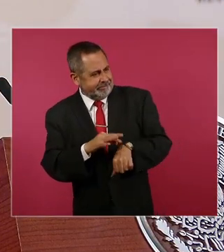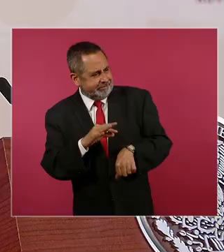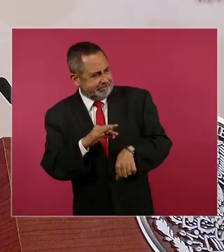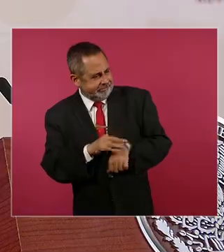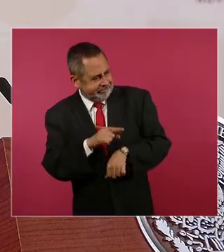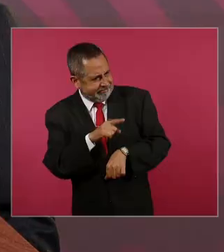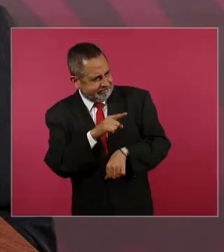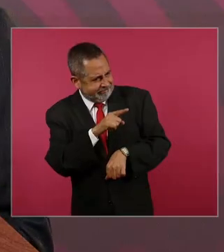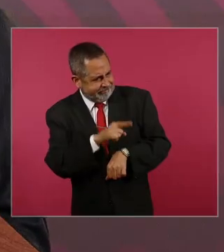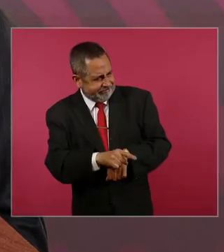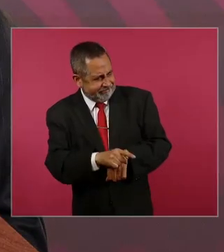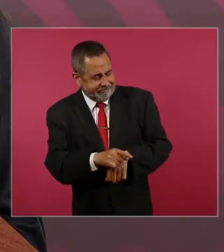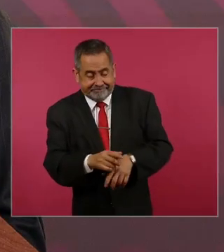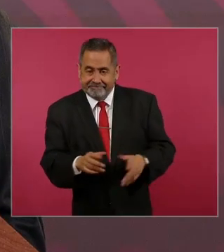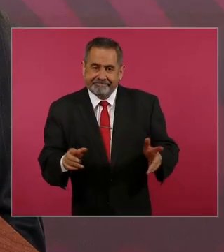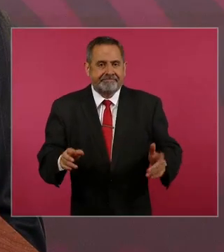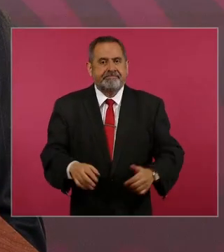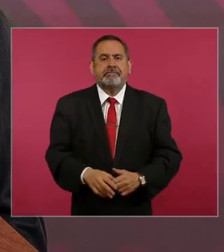necesitamos